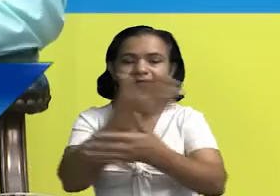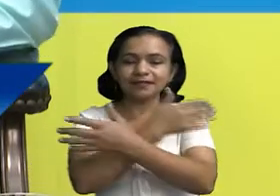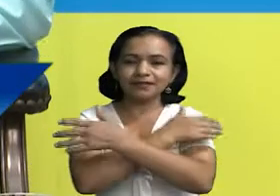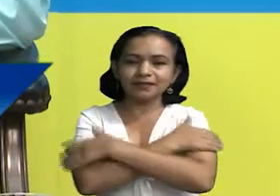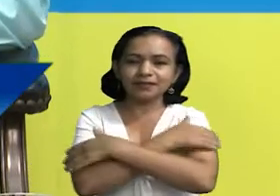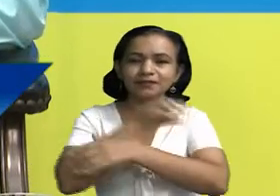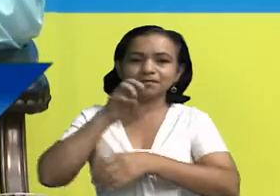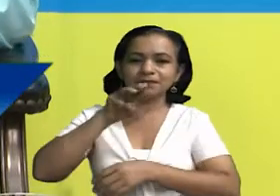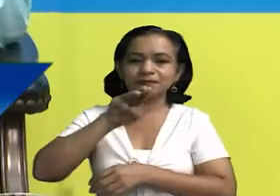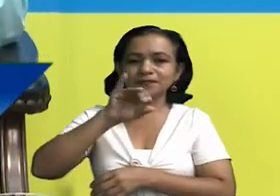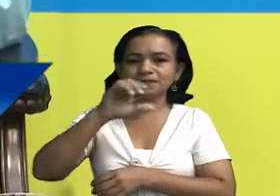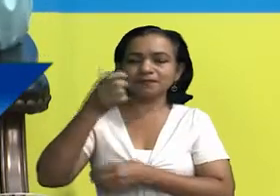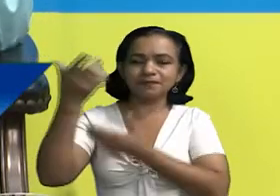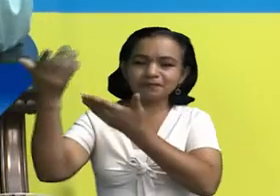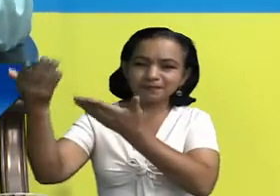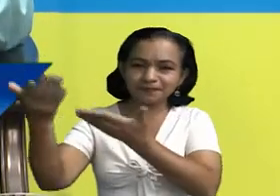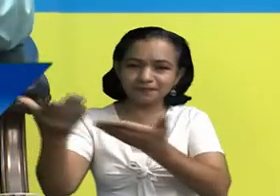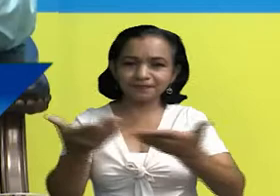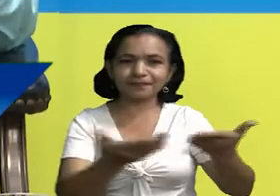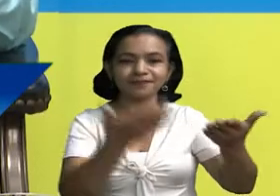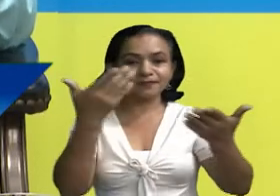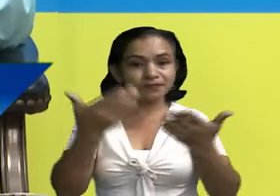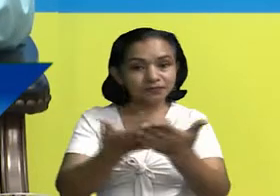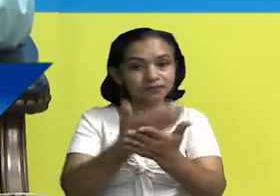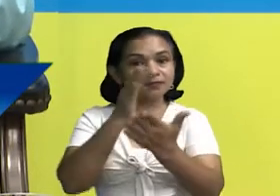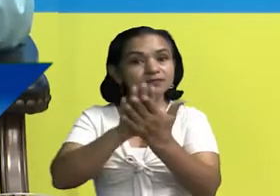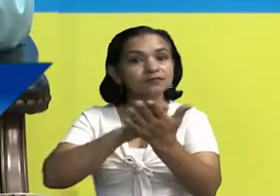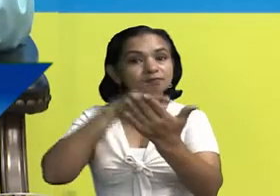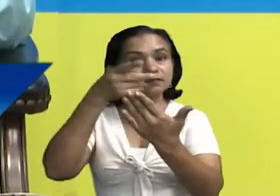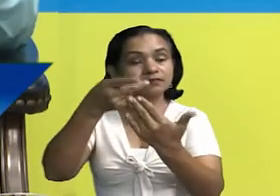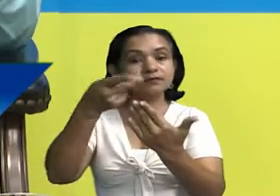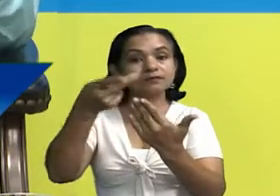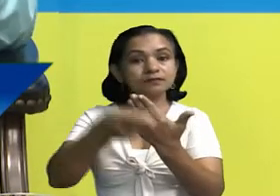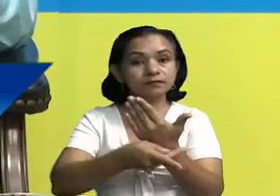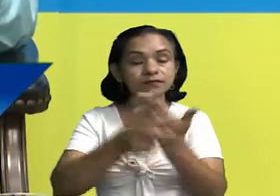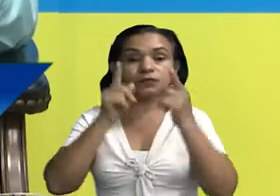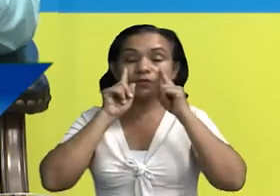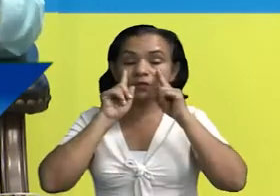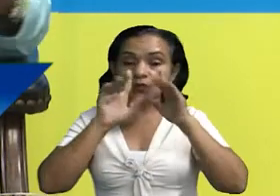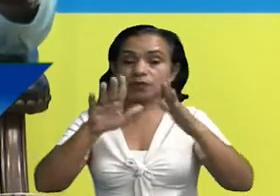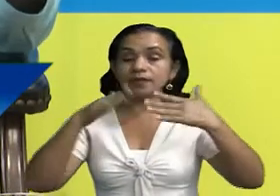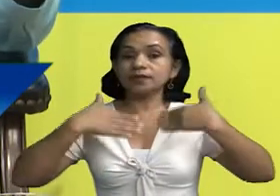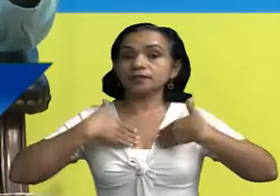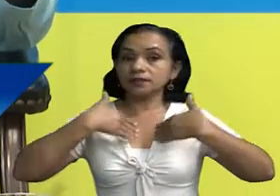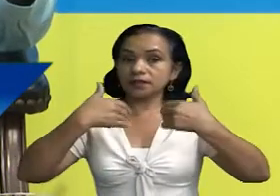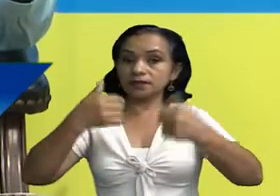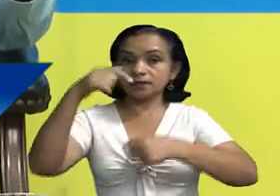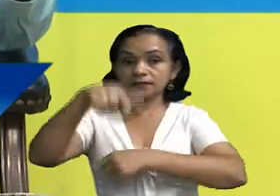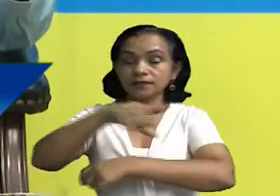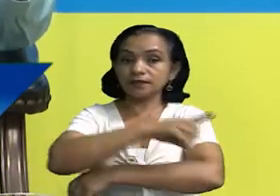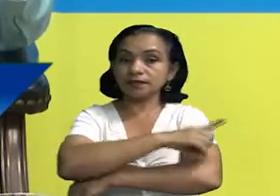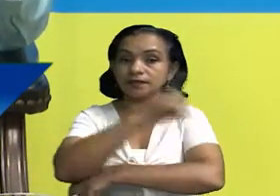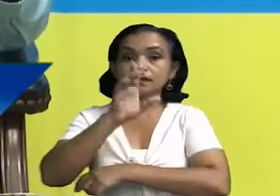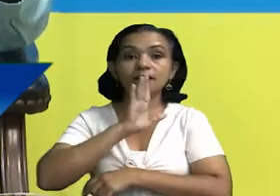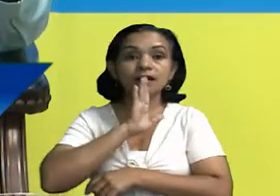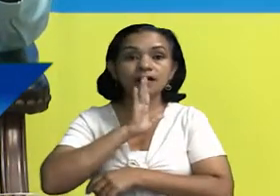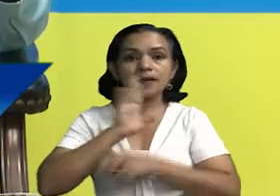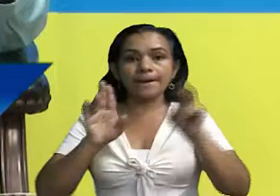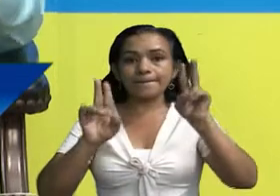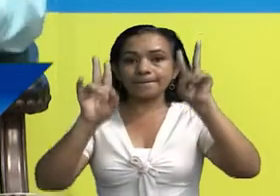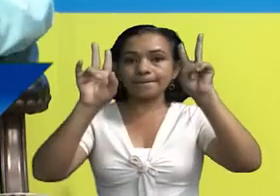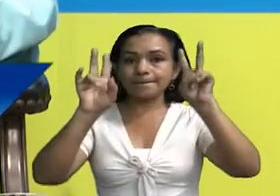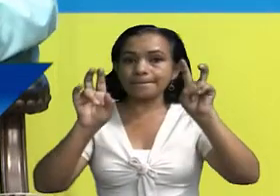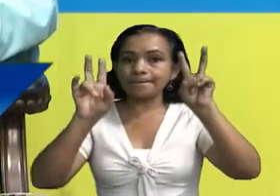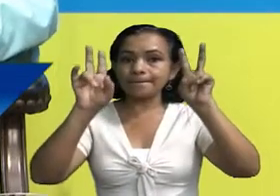Miguel Carranza Mena y les doy la bienvenida a un programa más de Prevenir es Salud. El día de hoy vamos a estar hablando sobre la